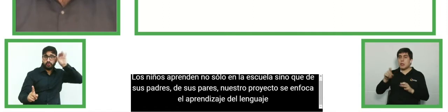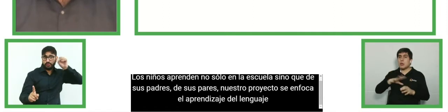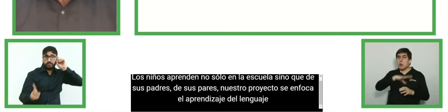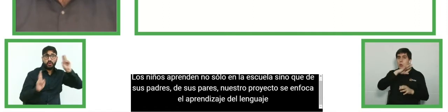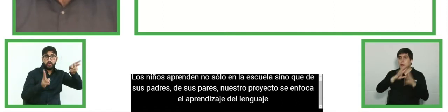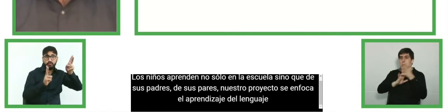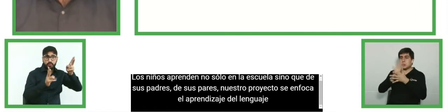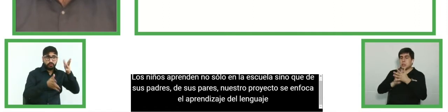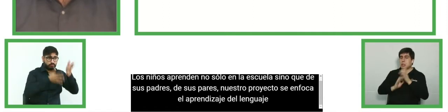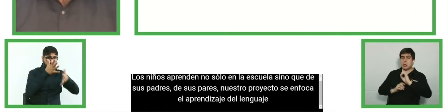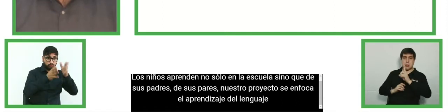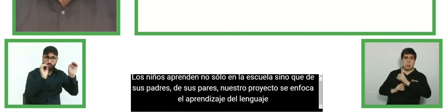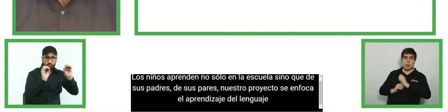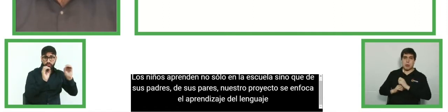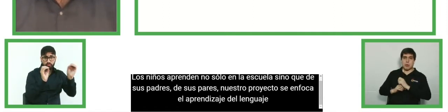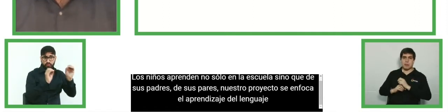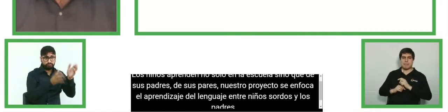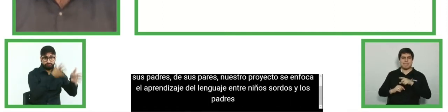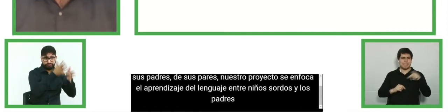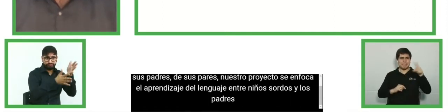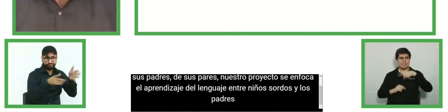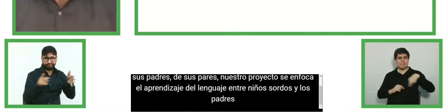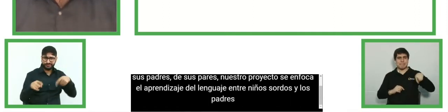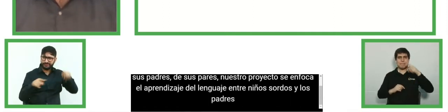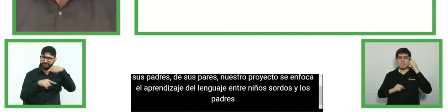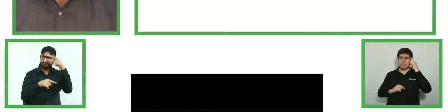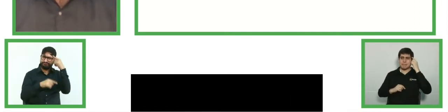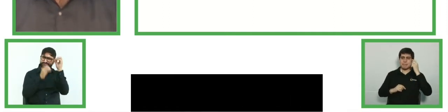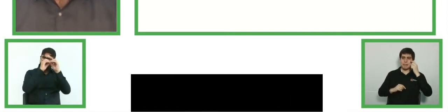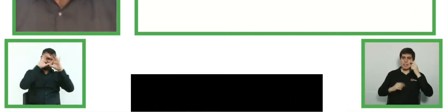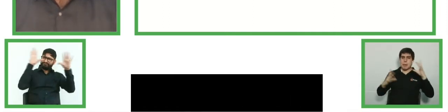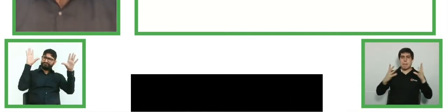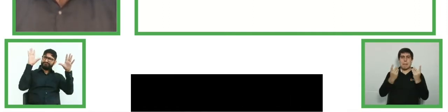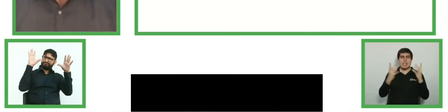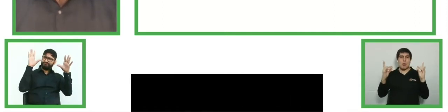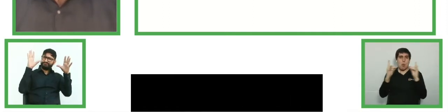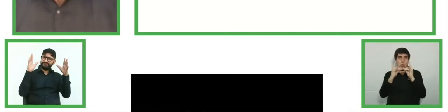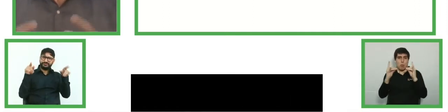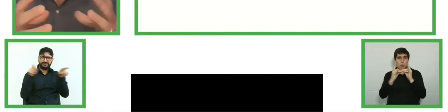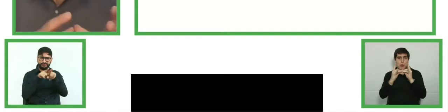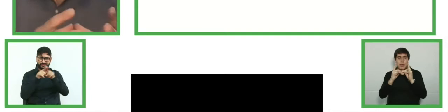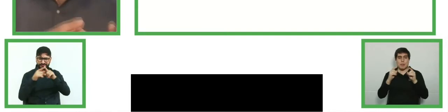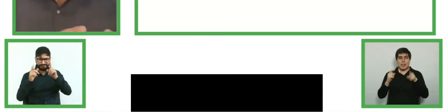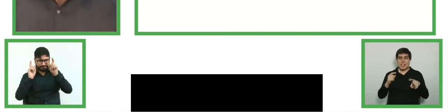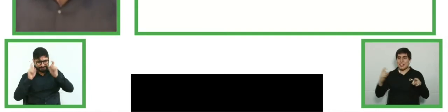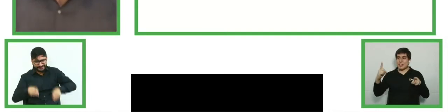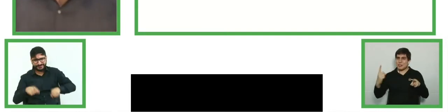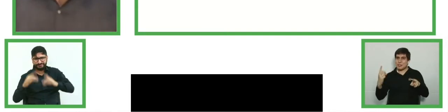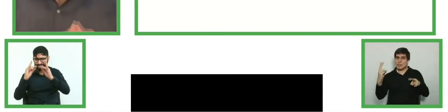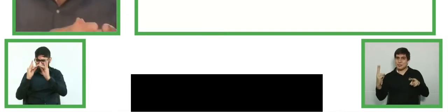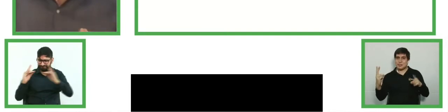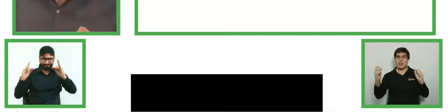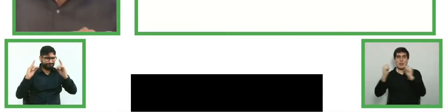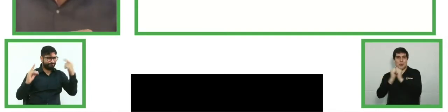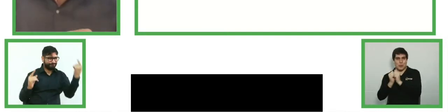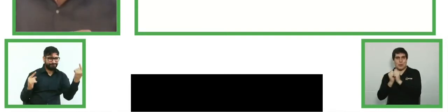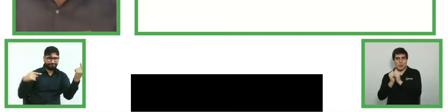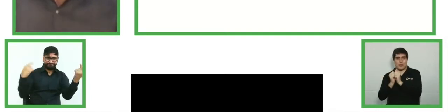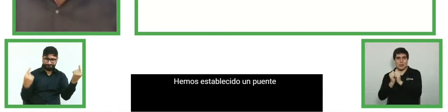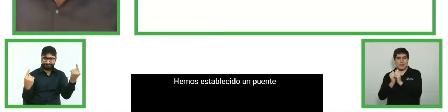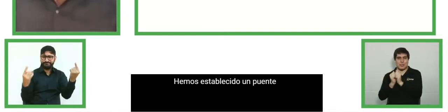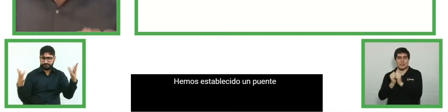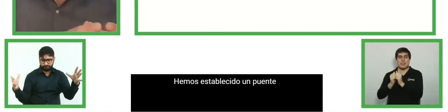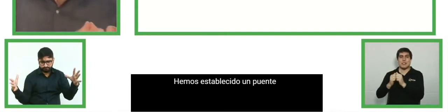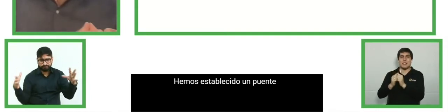Aquí sí que hemos establecido un puente para tratar de juntar esta y disminuir